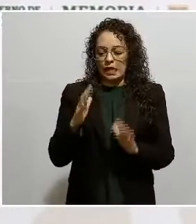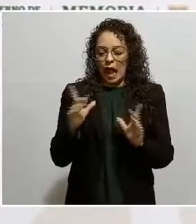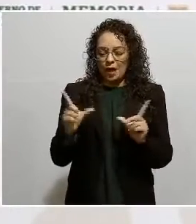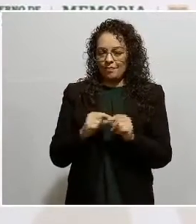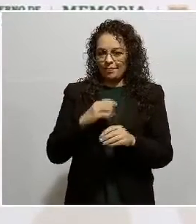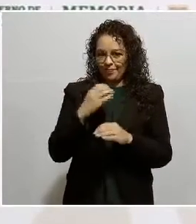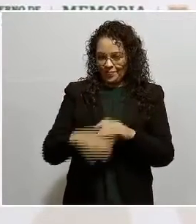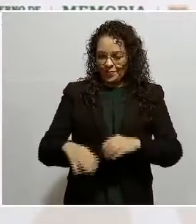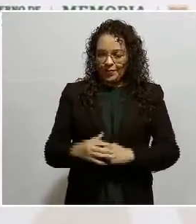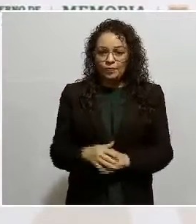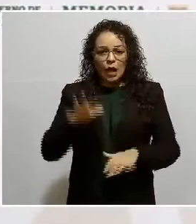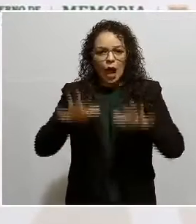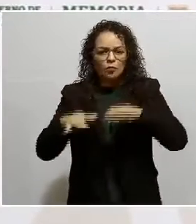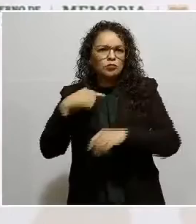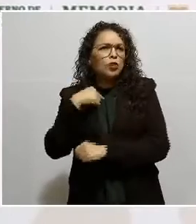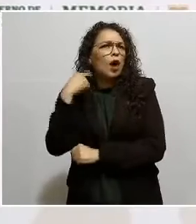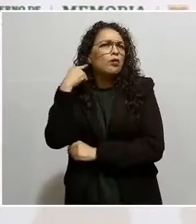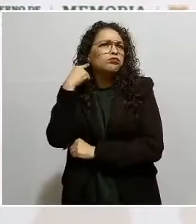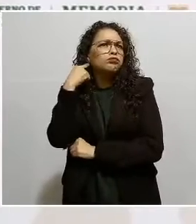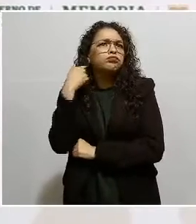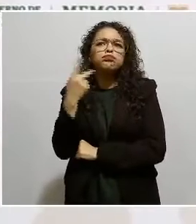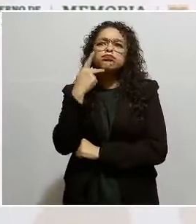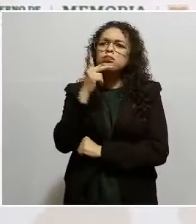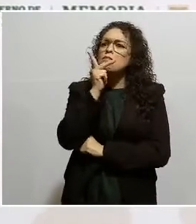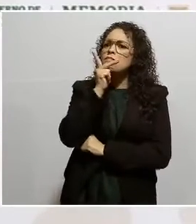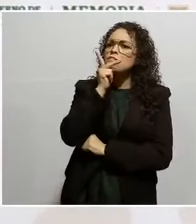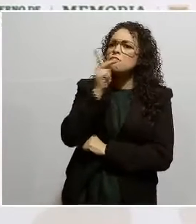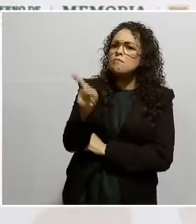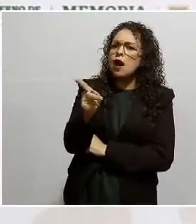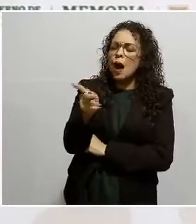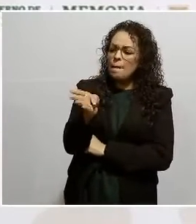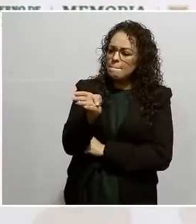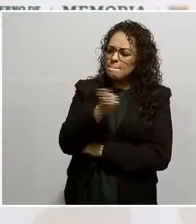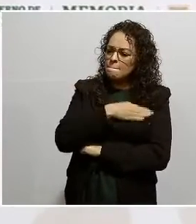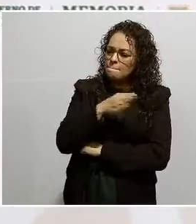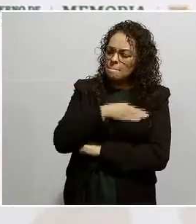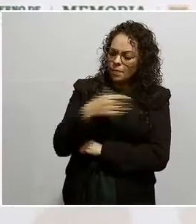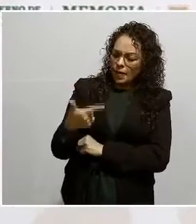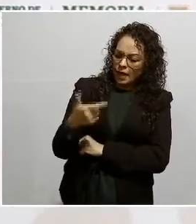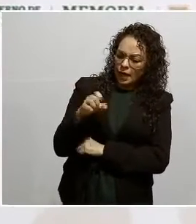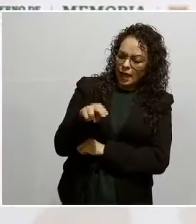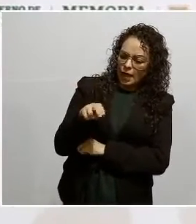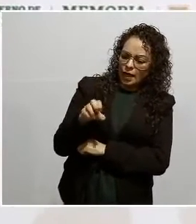Oigo a veces por ahí la palabra generosidad.